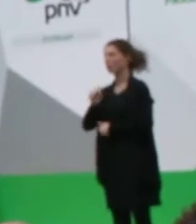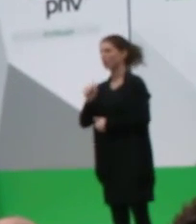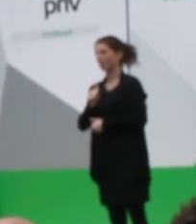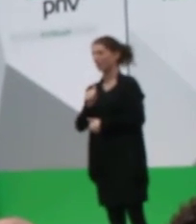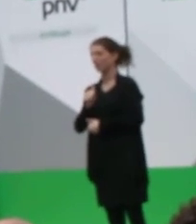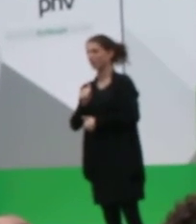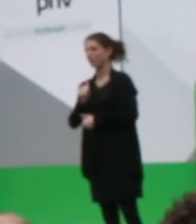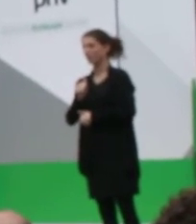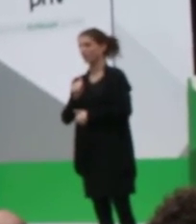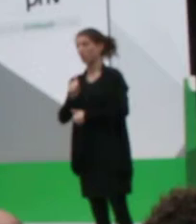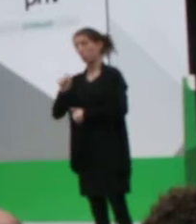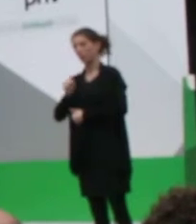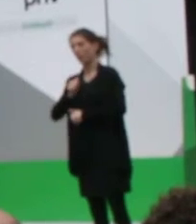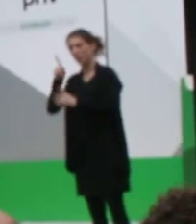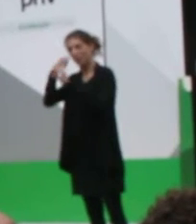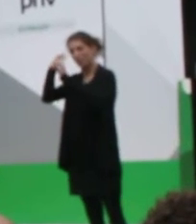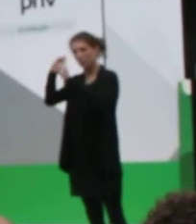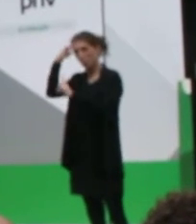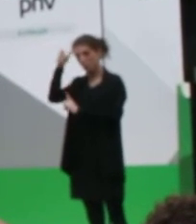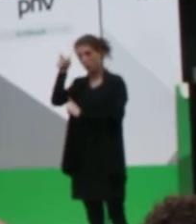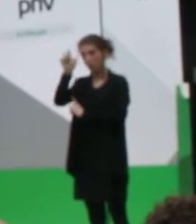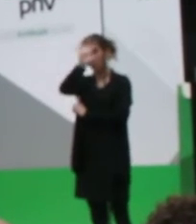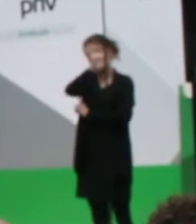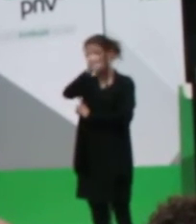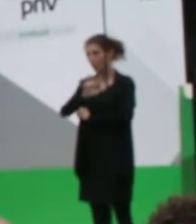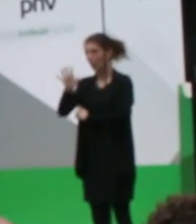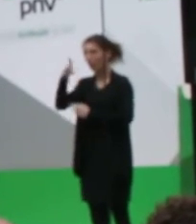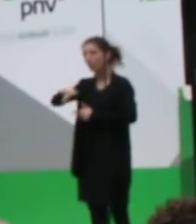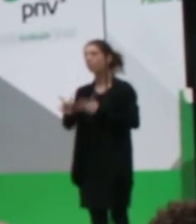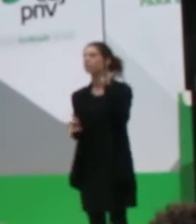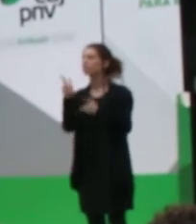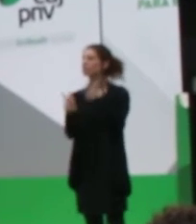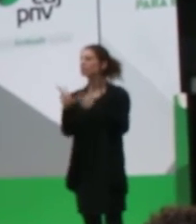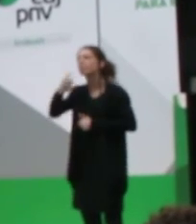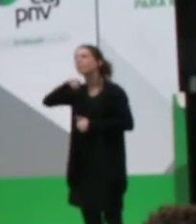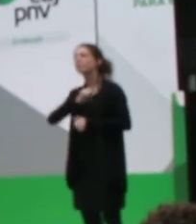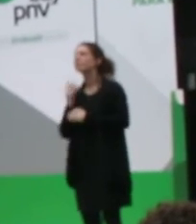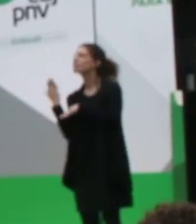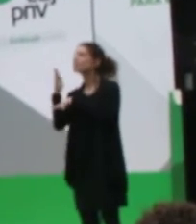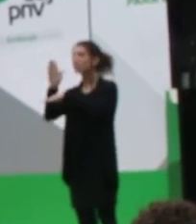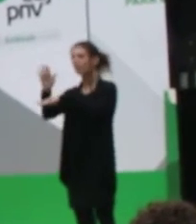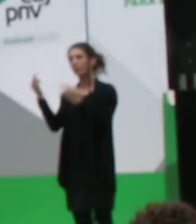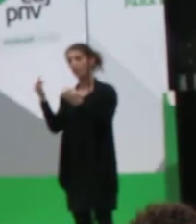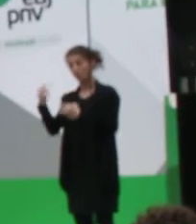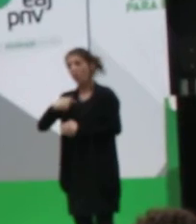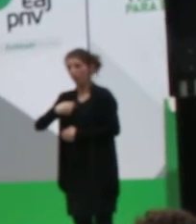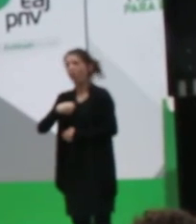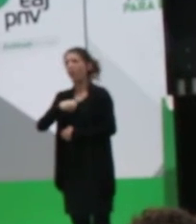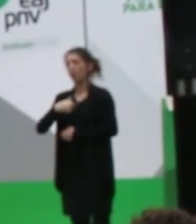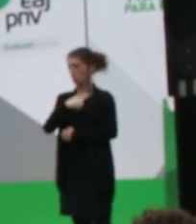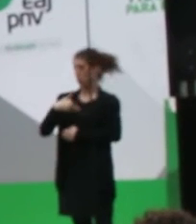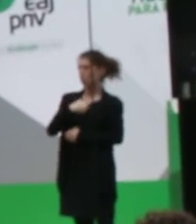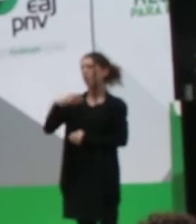oportunidades para los municipios y para los territorios de Euskadi. Y ofrecemos, y yo como Lehendakari también,